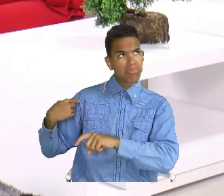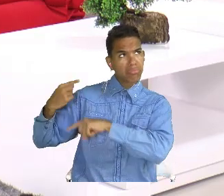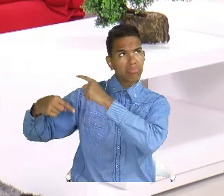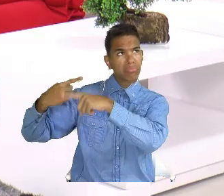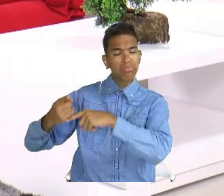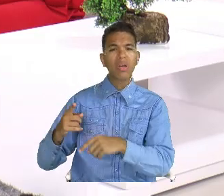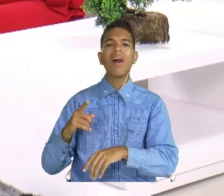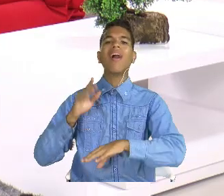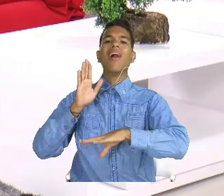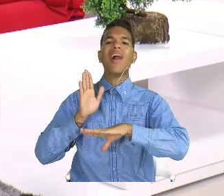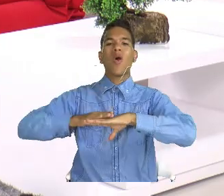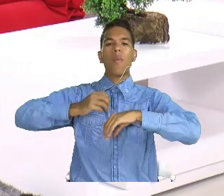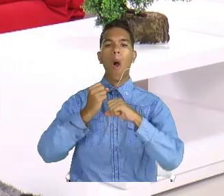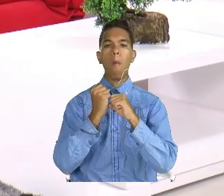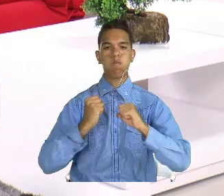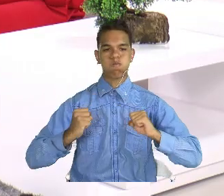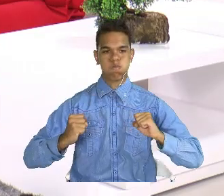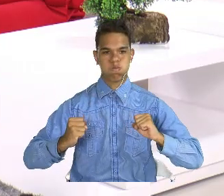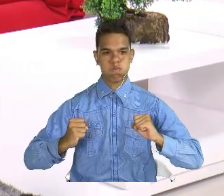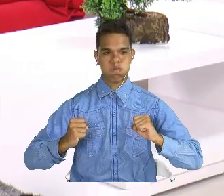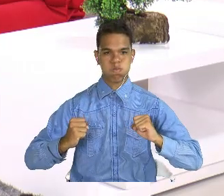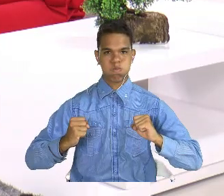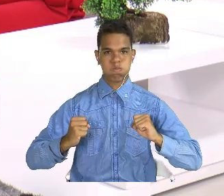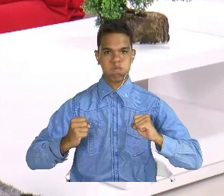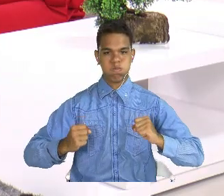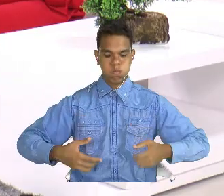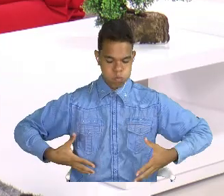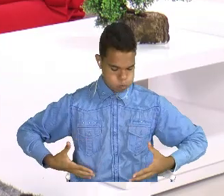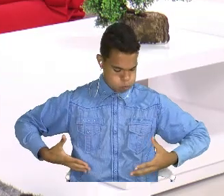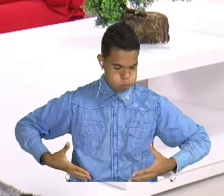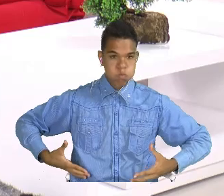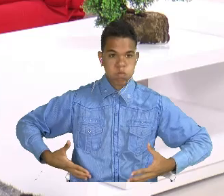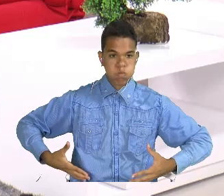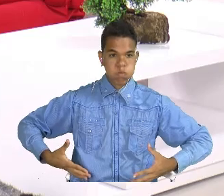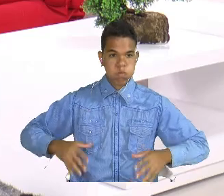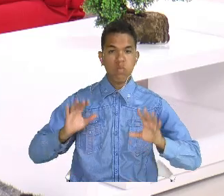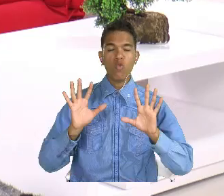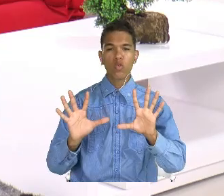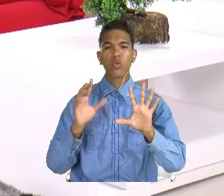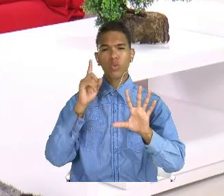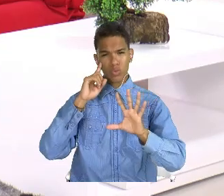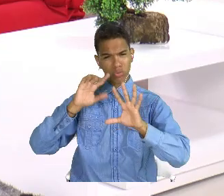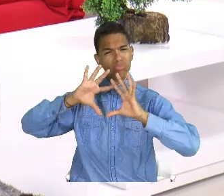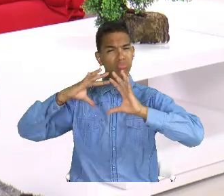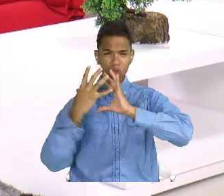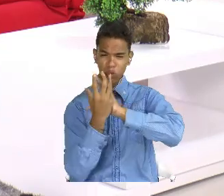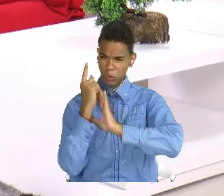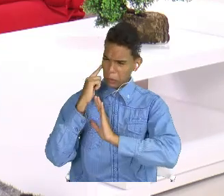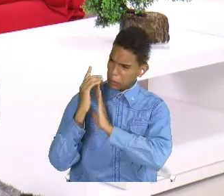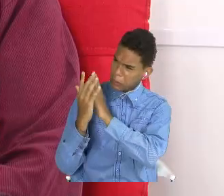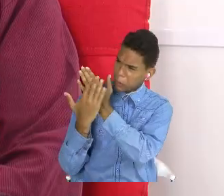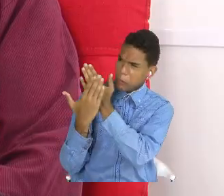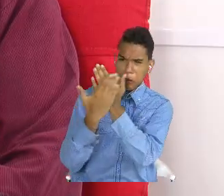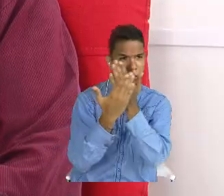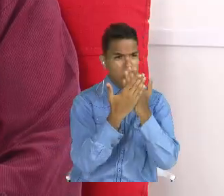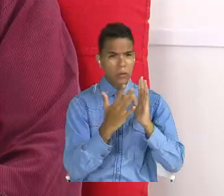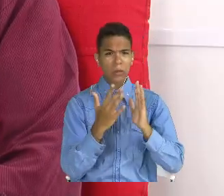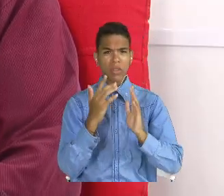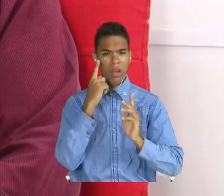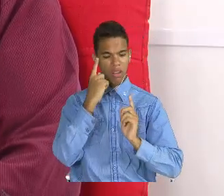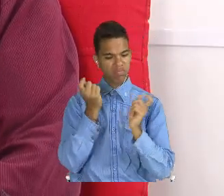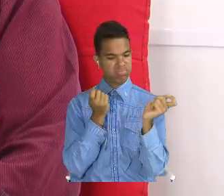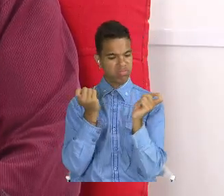viendo con mayor incremento en el mundo. Entonces, esa persona con unos buenos hábitos de